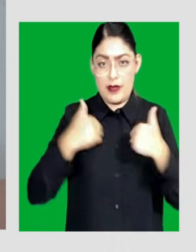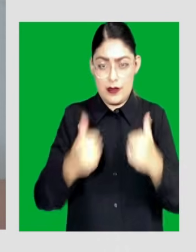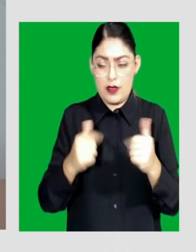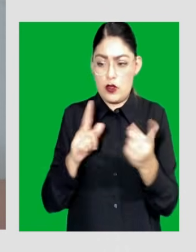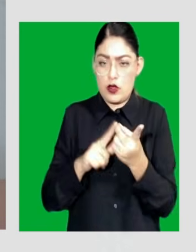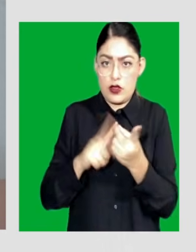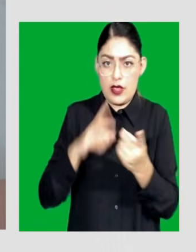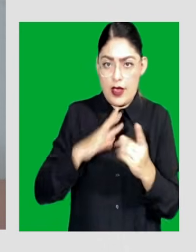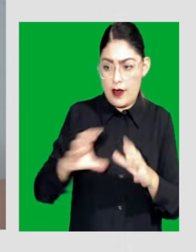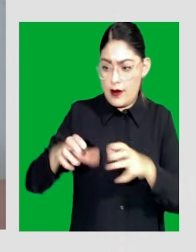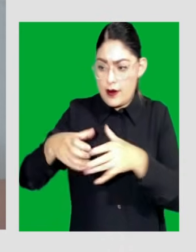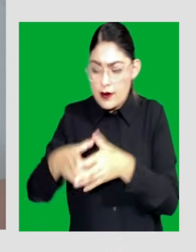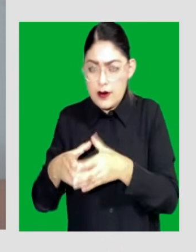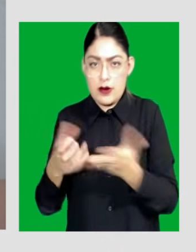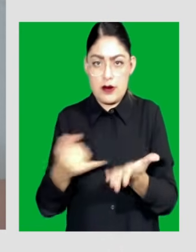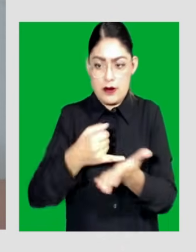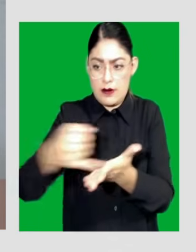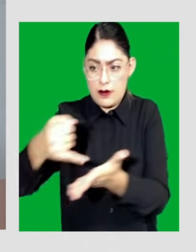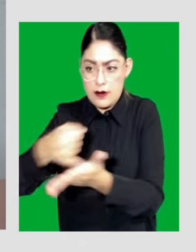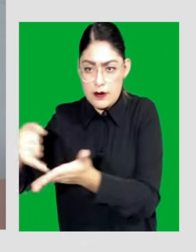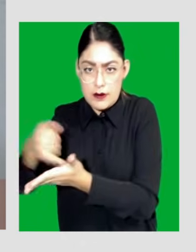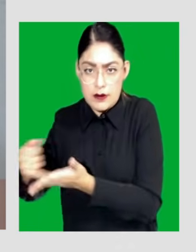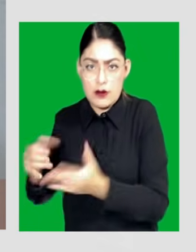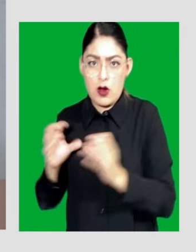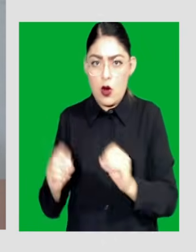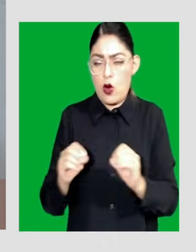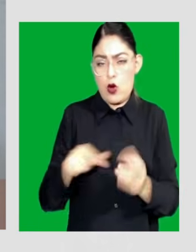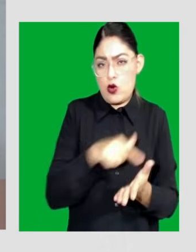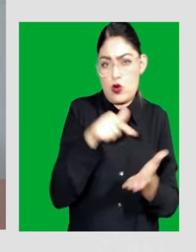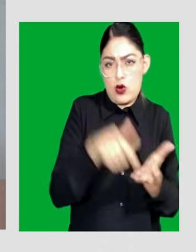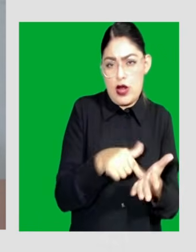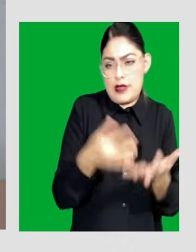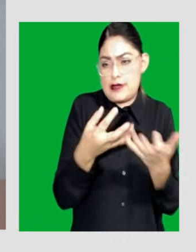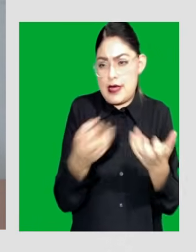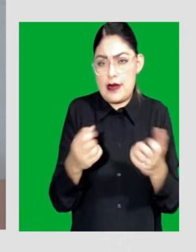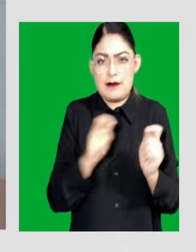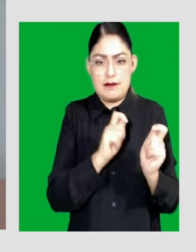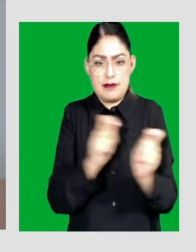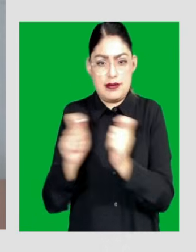agrarios o comunales y ordenamientos territoriales, entre muchos otros.